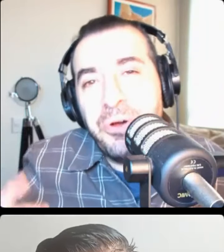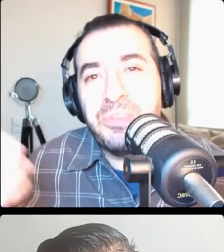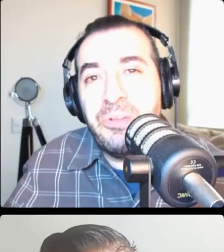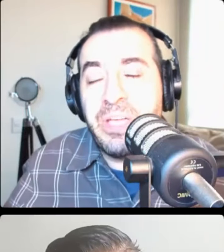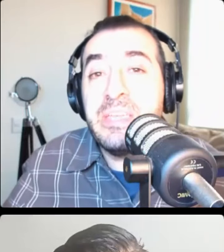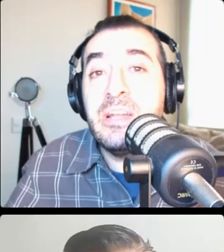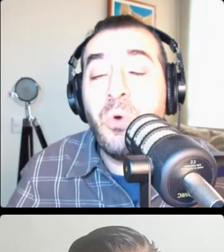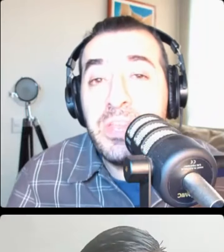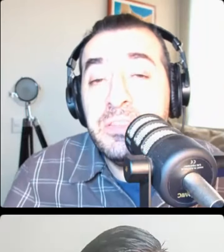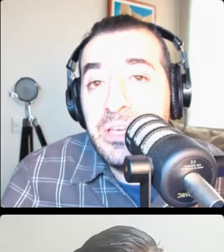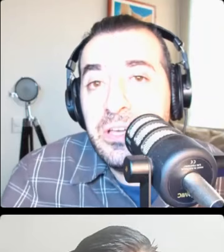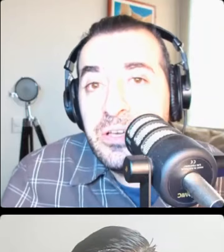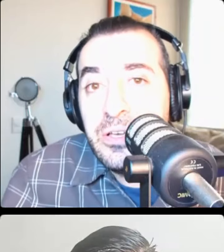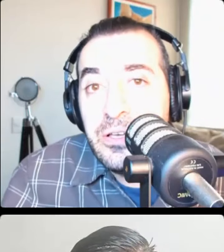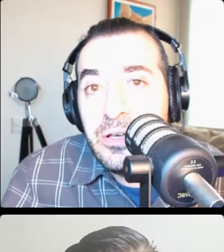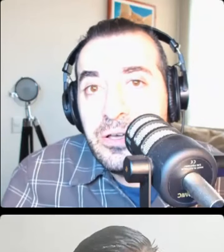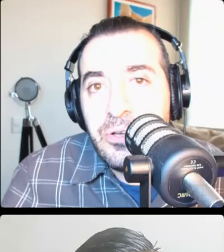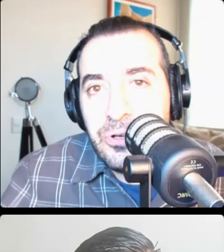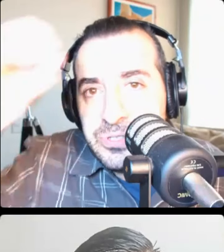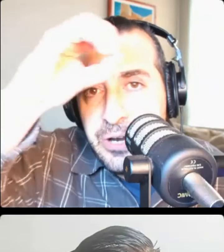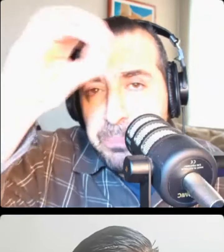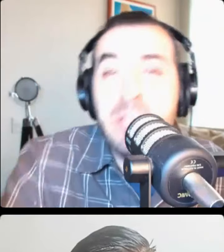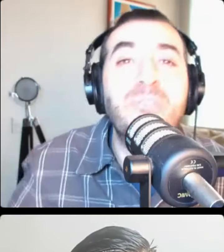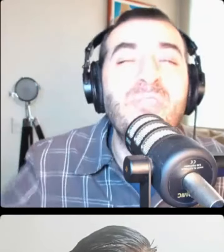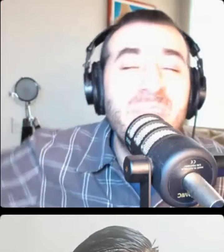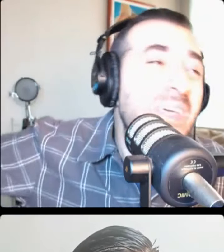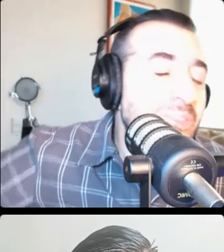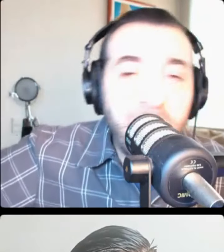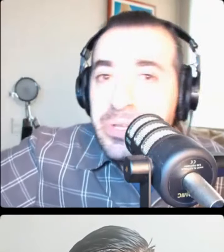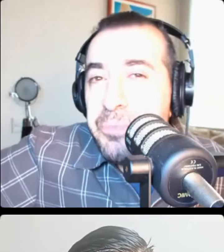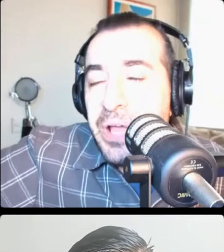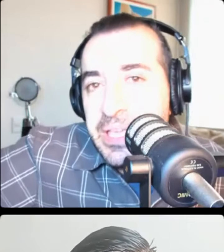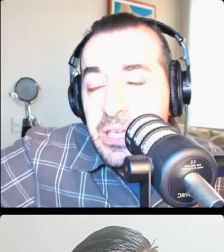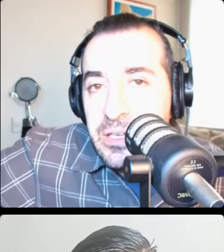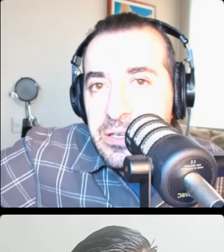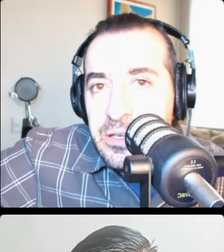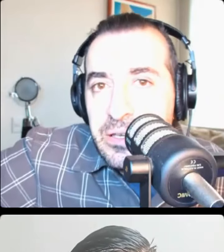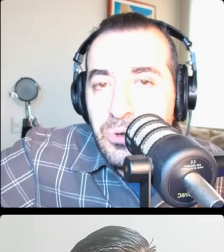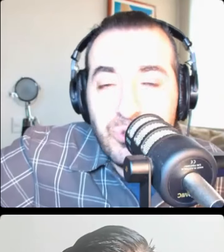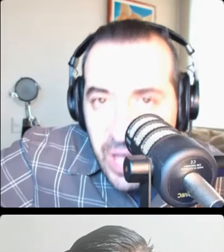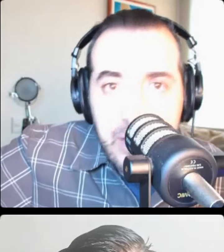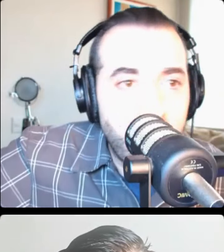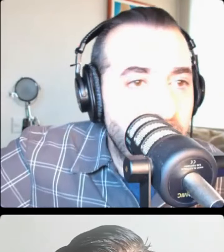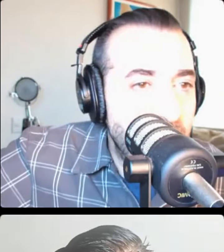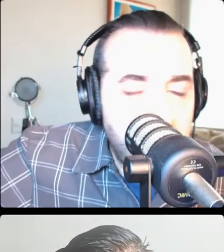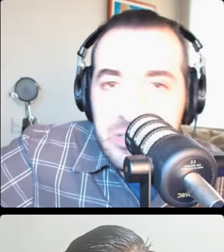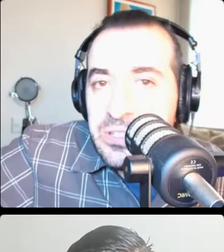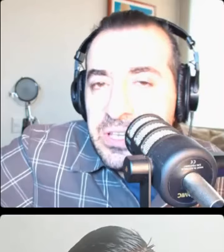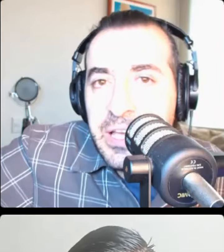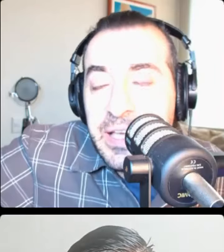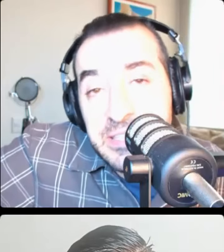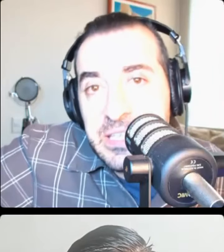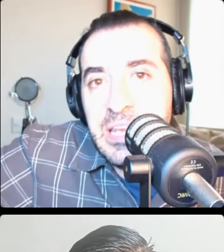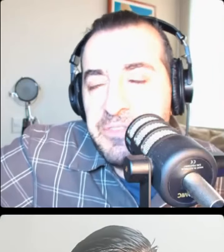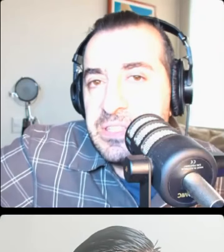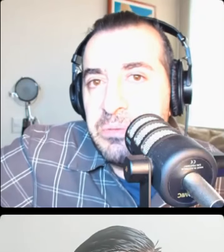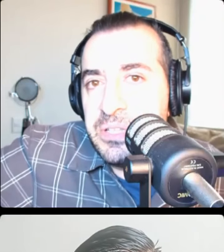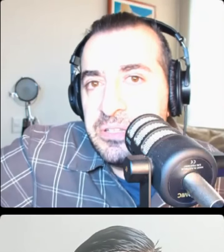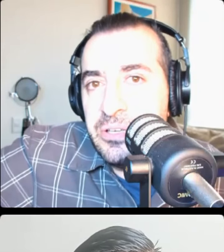mejor de lo que hay en el cuadrante, con cero pesos. Entonces, no es por ahí. Ustedes como audiencia tendrían que